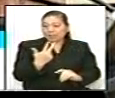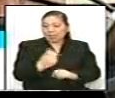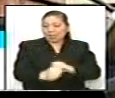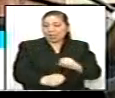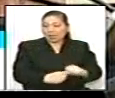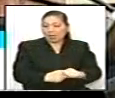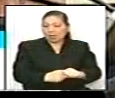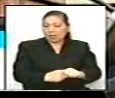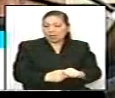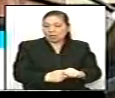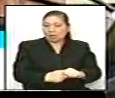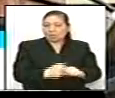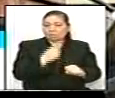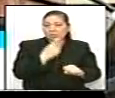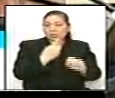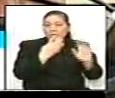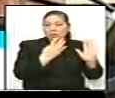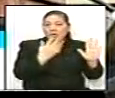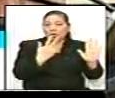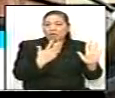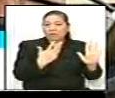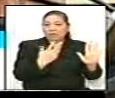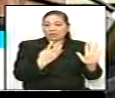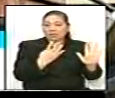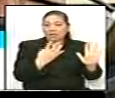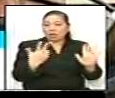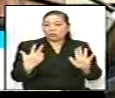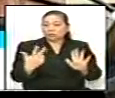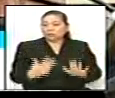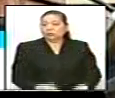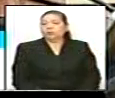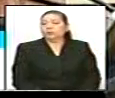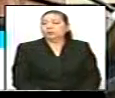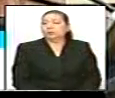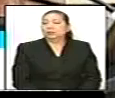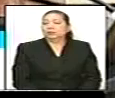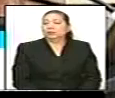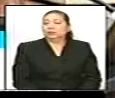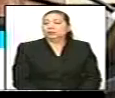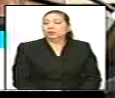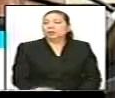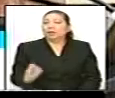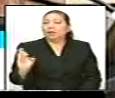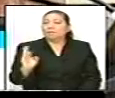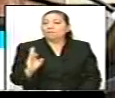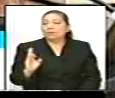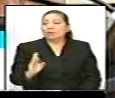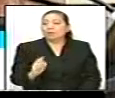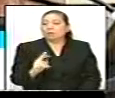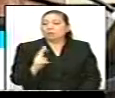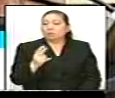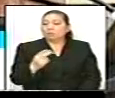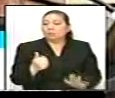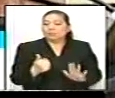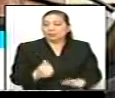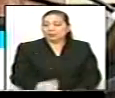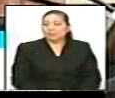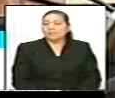2000, del 98. Ya. Y en febrero del